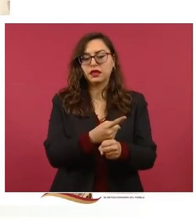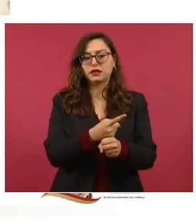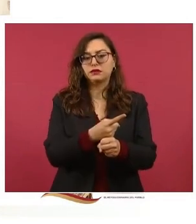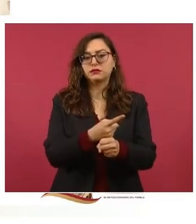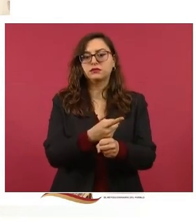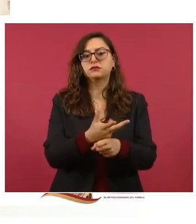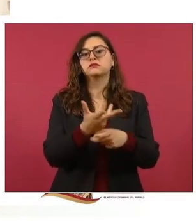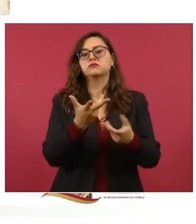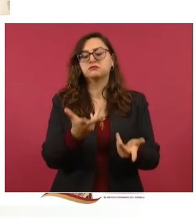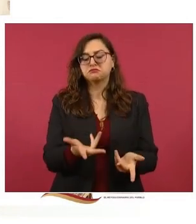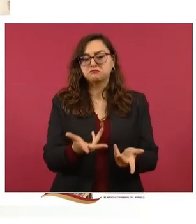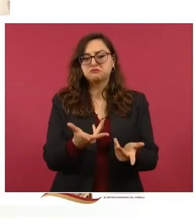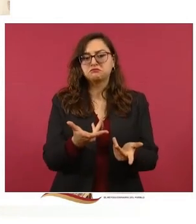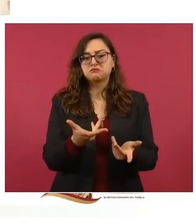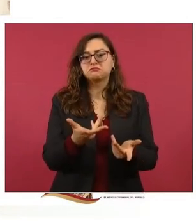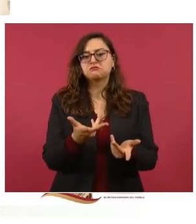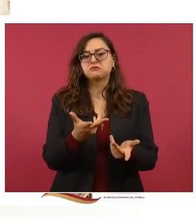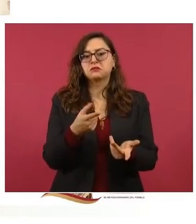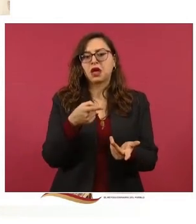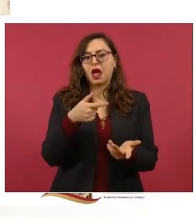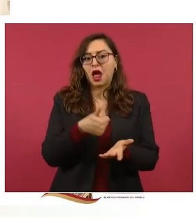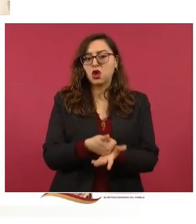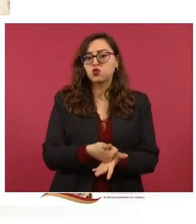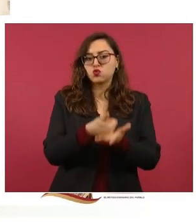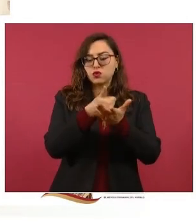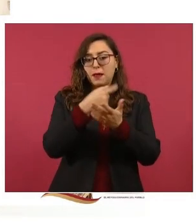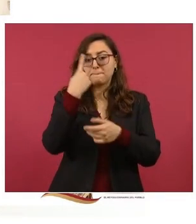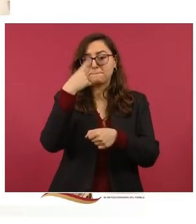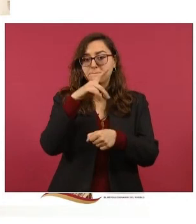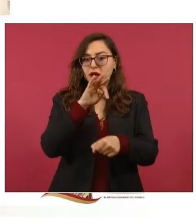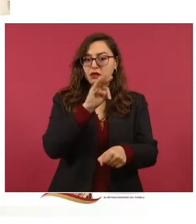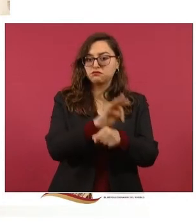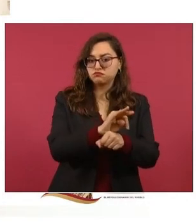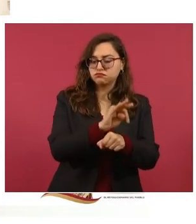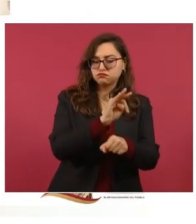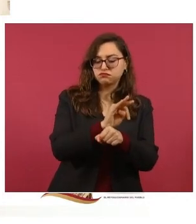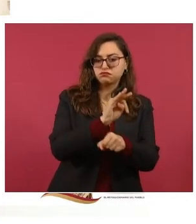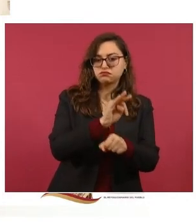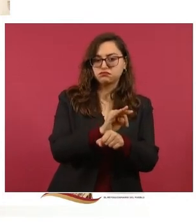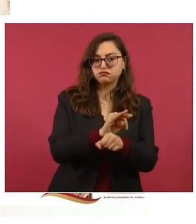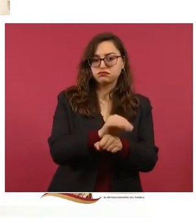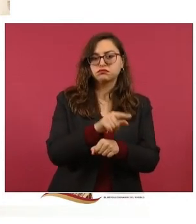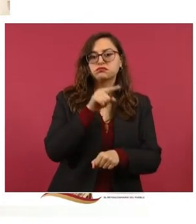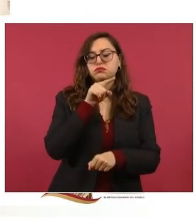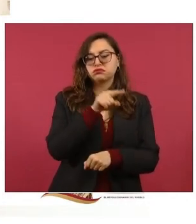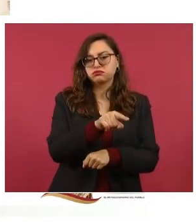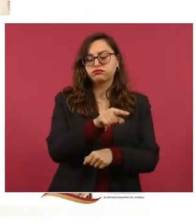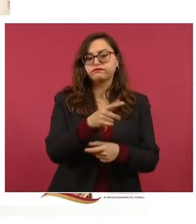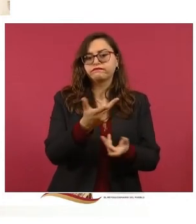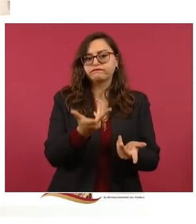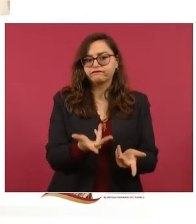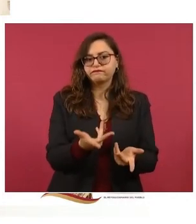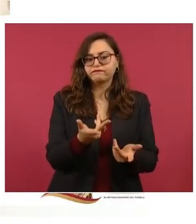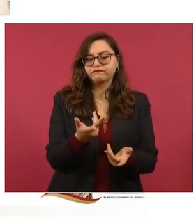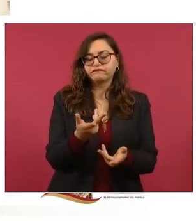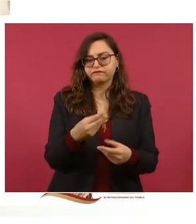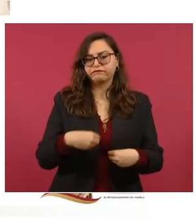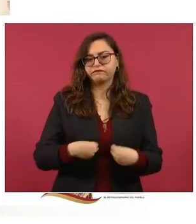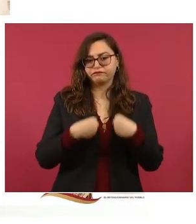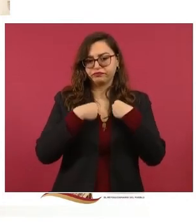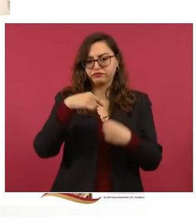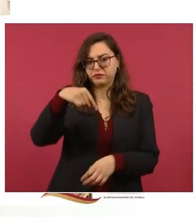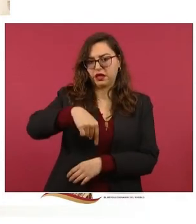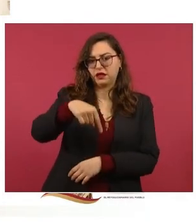ruta jurídica en favor del médico tradicional de nacionalidad peruana y con residencia